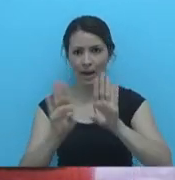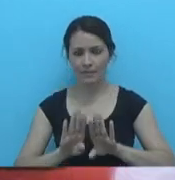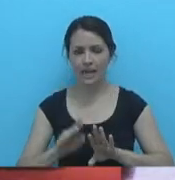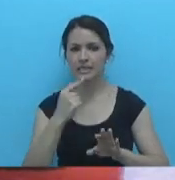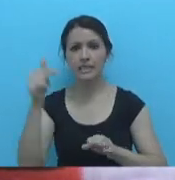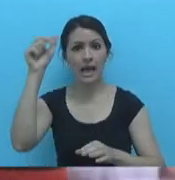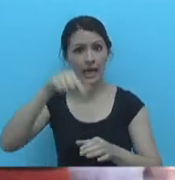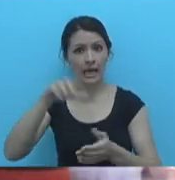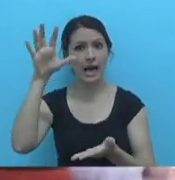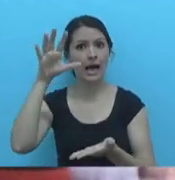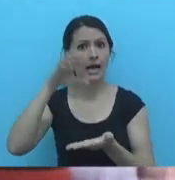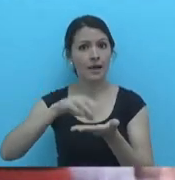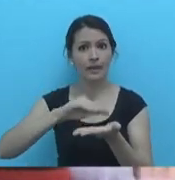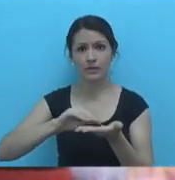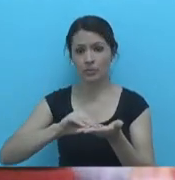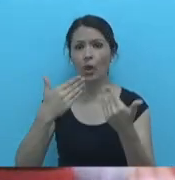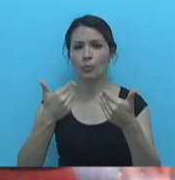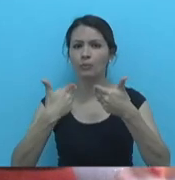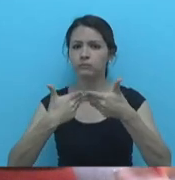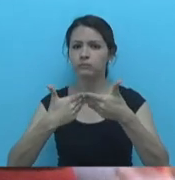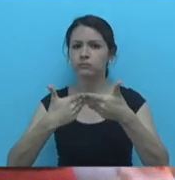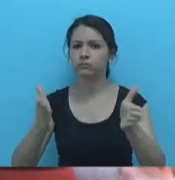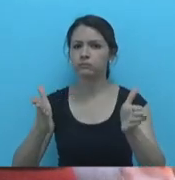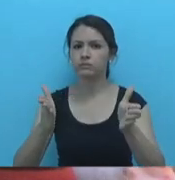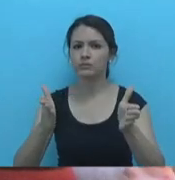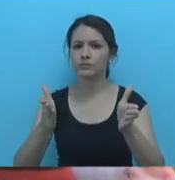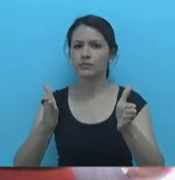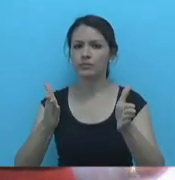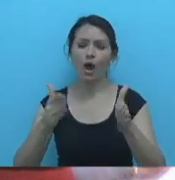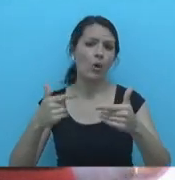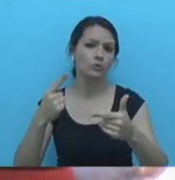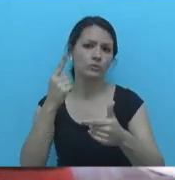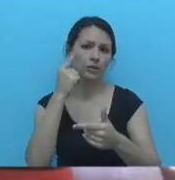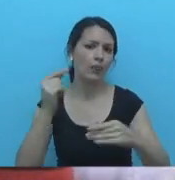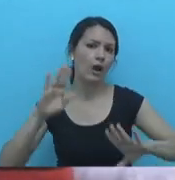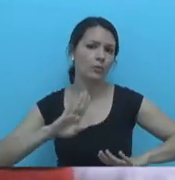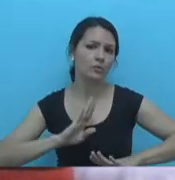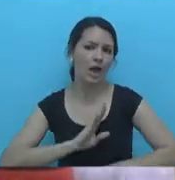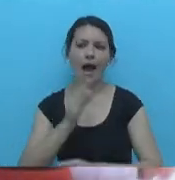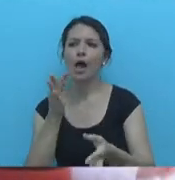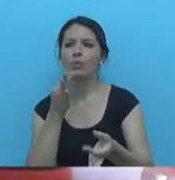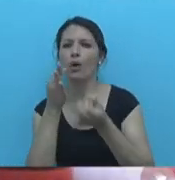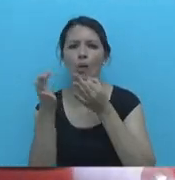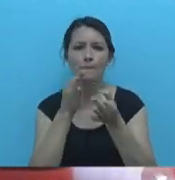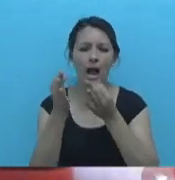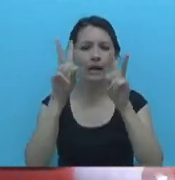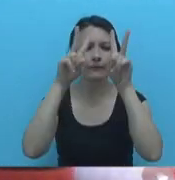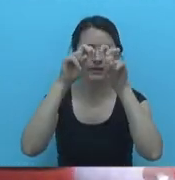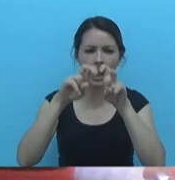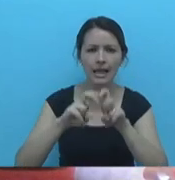llevara adelante una audiencia pública, una sesión, una jornada de debate y de análisis con respecto al tema